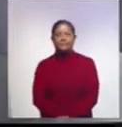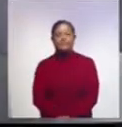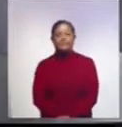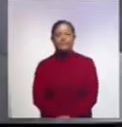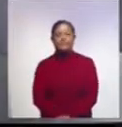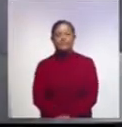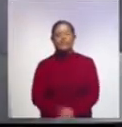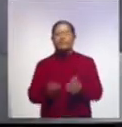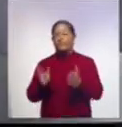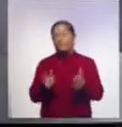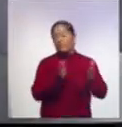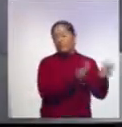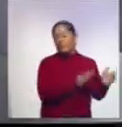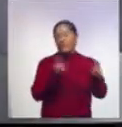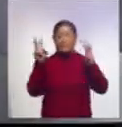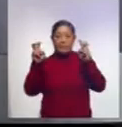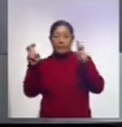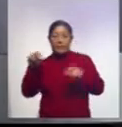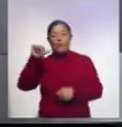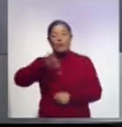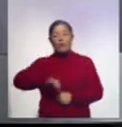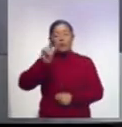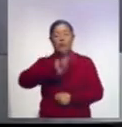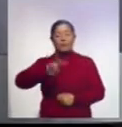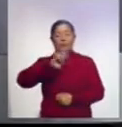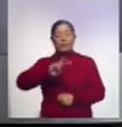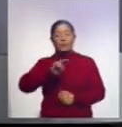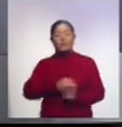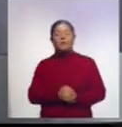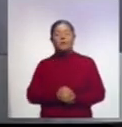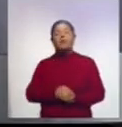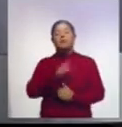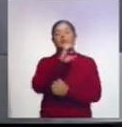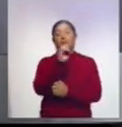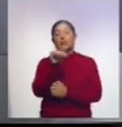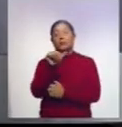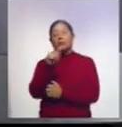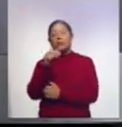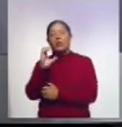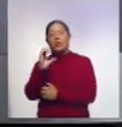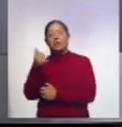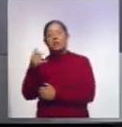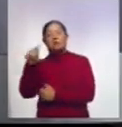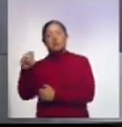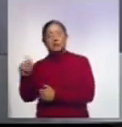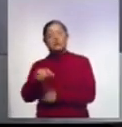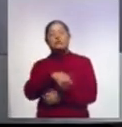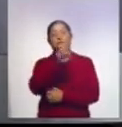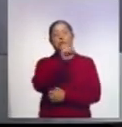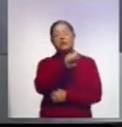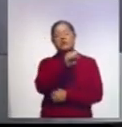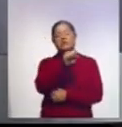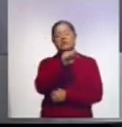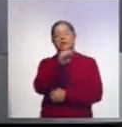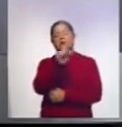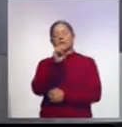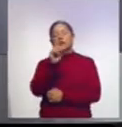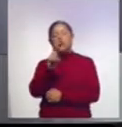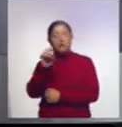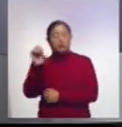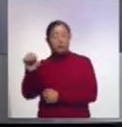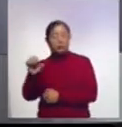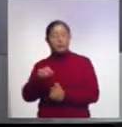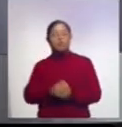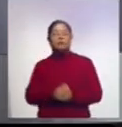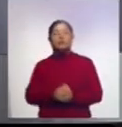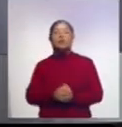Vamos a otros temas porque este viernes el Consejo Nacional de Ciencia y Tecnología y la Secretaría de Desarrollo Económico realizarán una edición